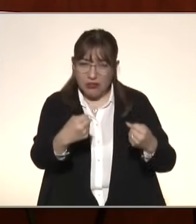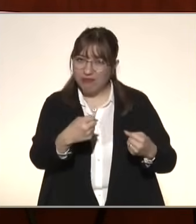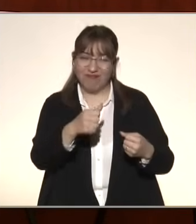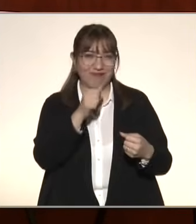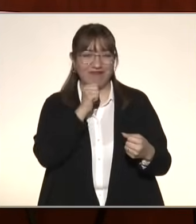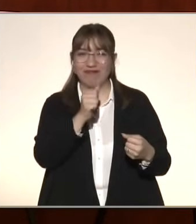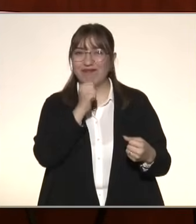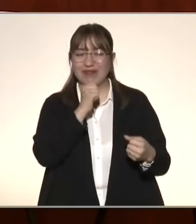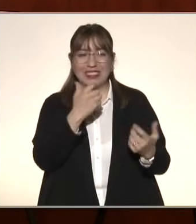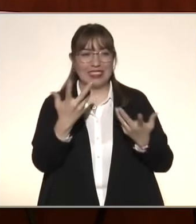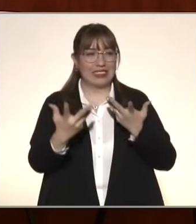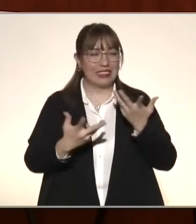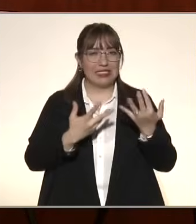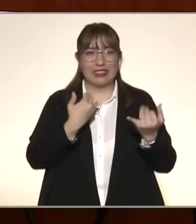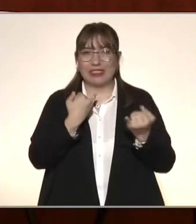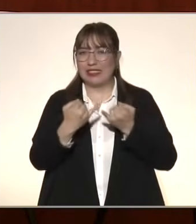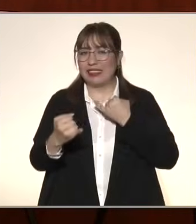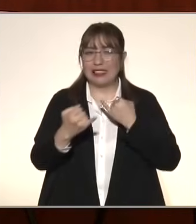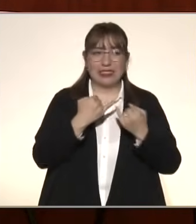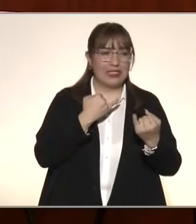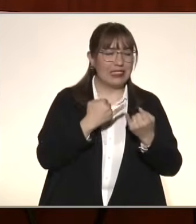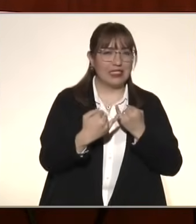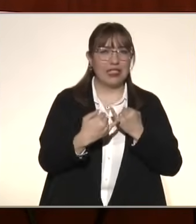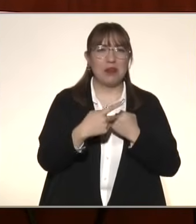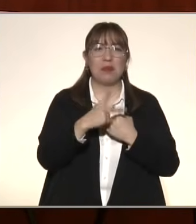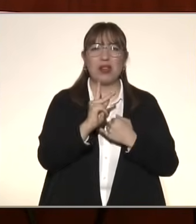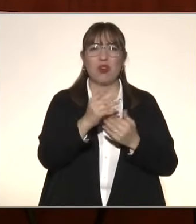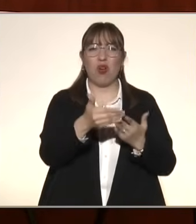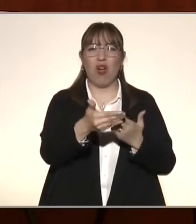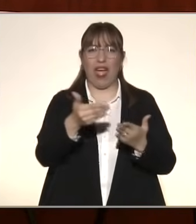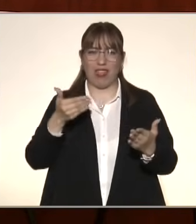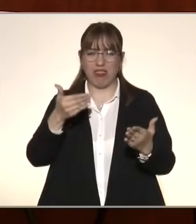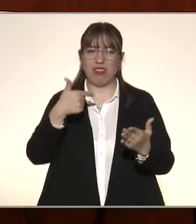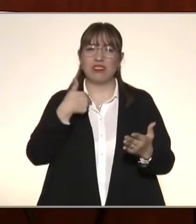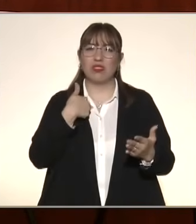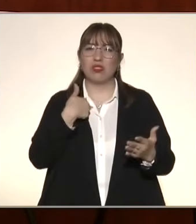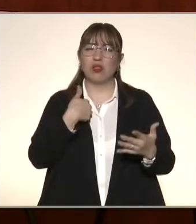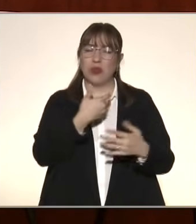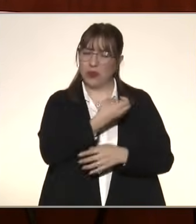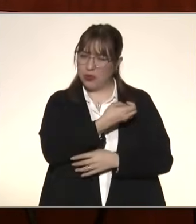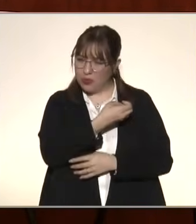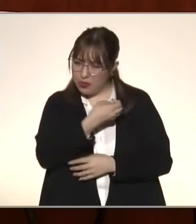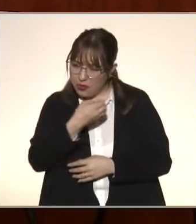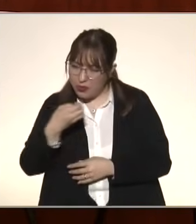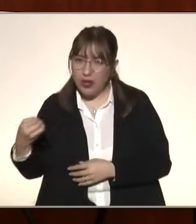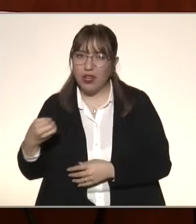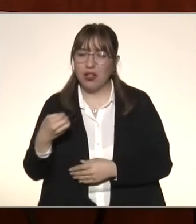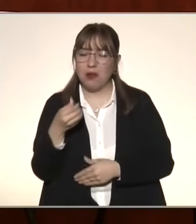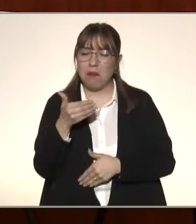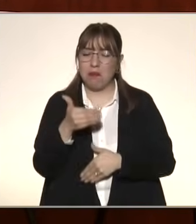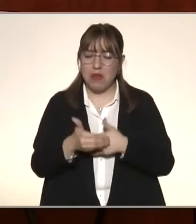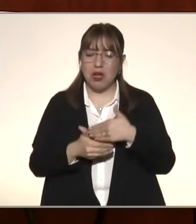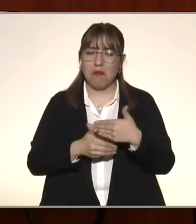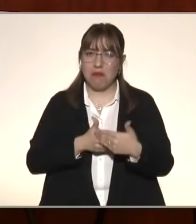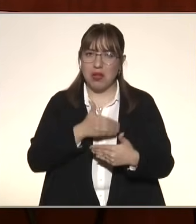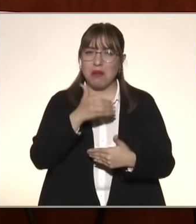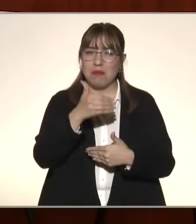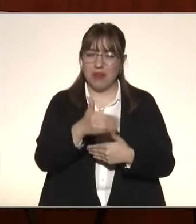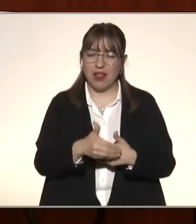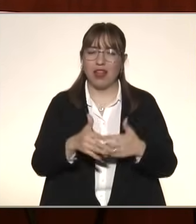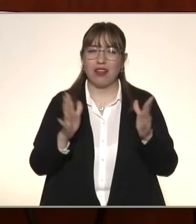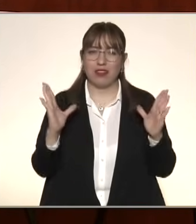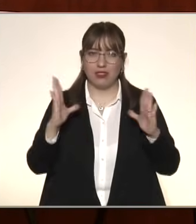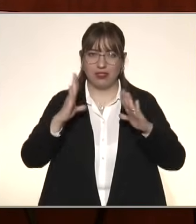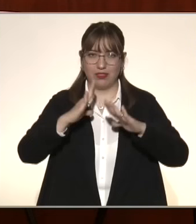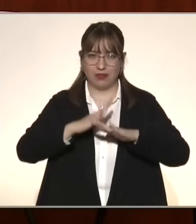poner un orden, ¿no? Entonces, siguiendo las ideas que han expresado, que además me sumo, hay que